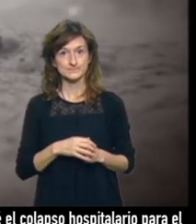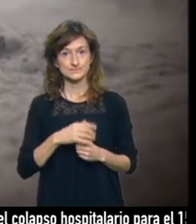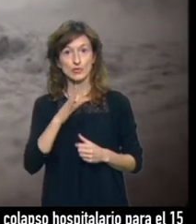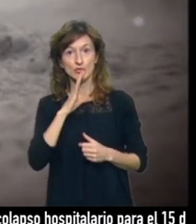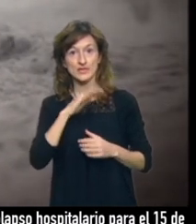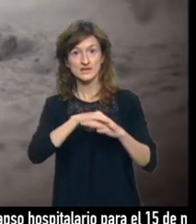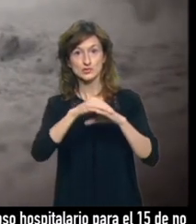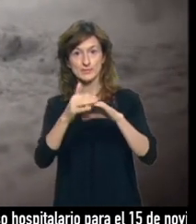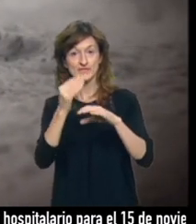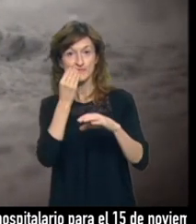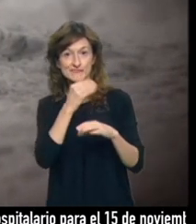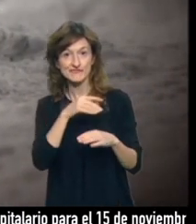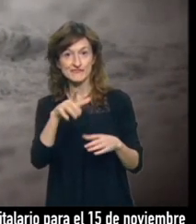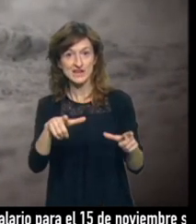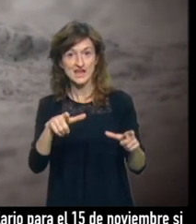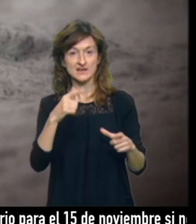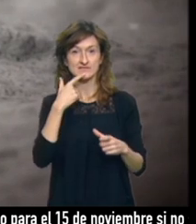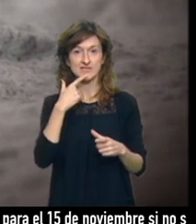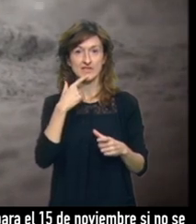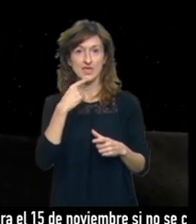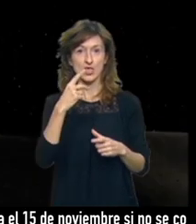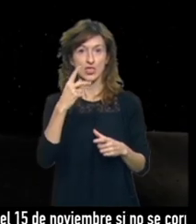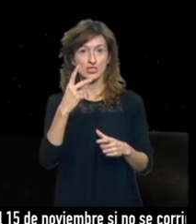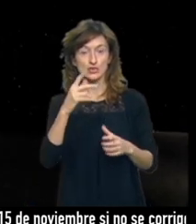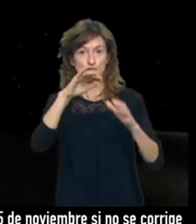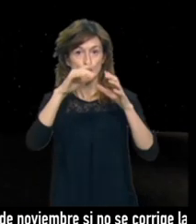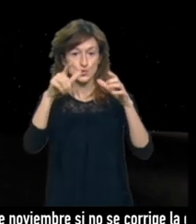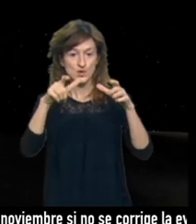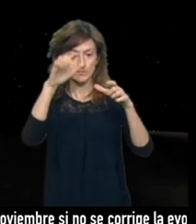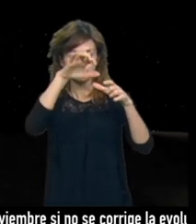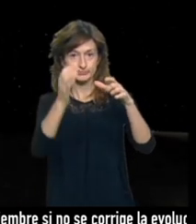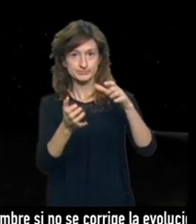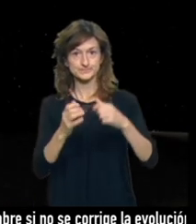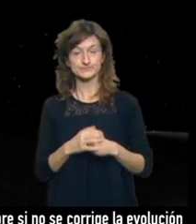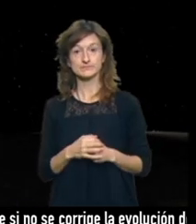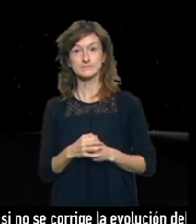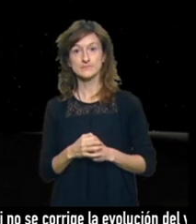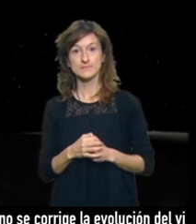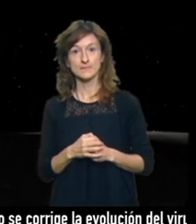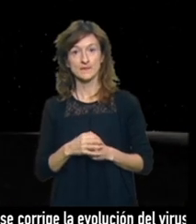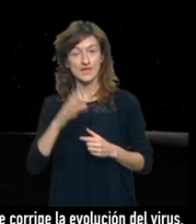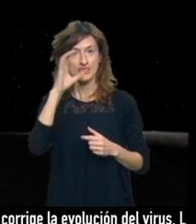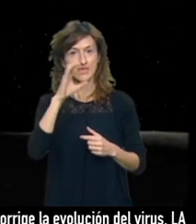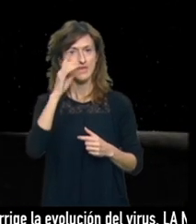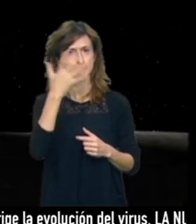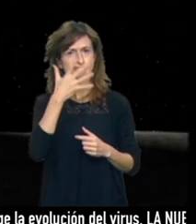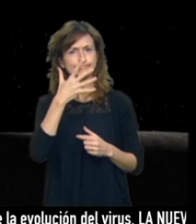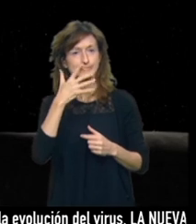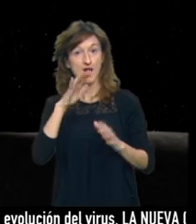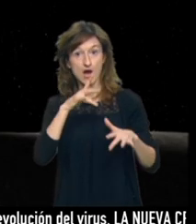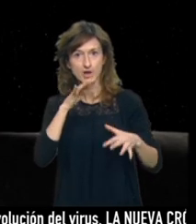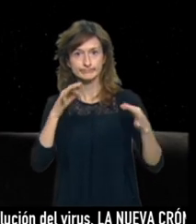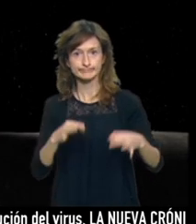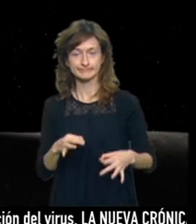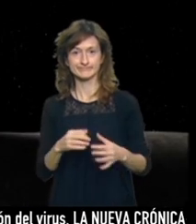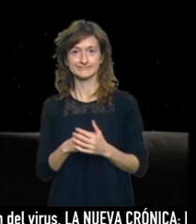en superficies frías que se ubicarían alrededor de los dos polos lunares. La comunidad científica llevaba años sospechándolo. Ahora llega